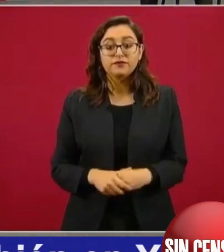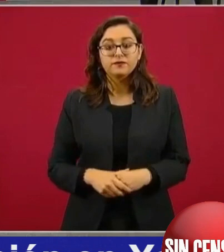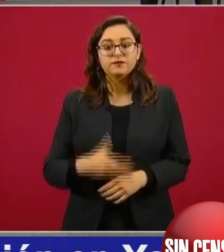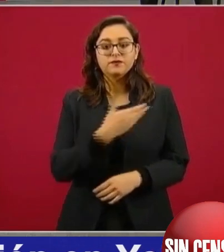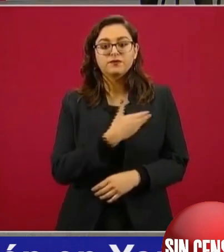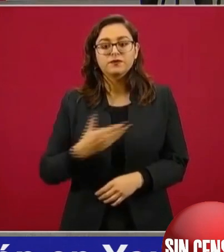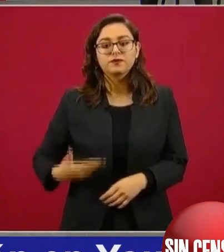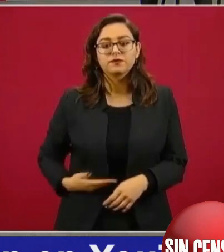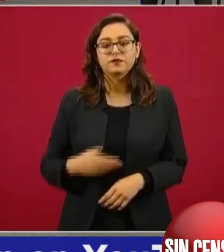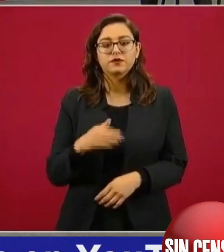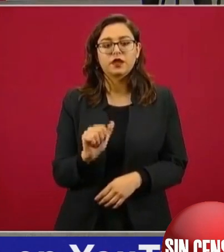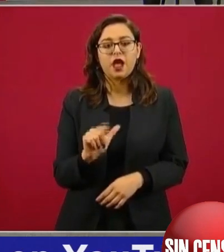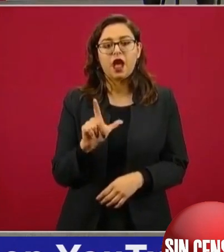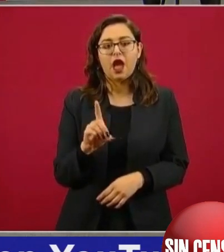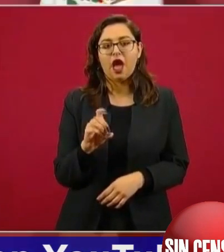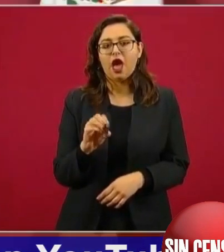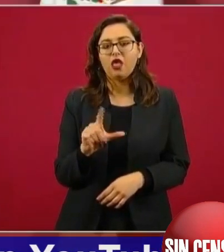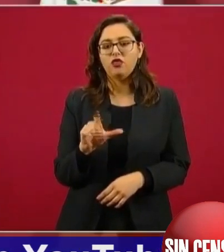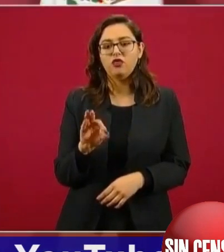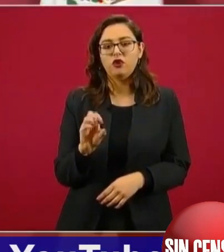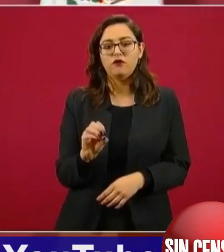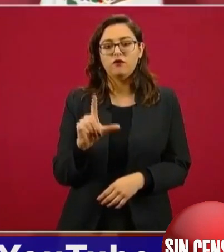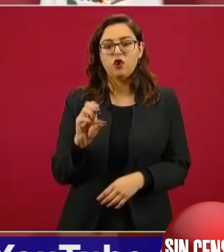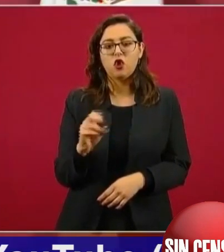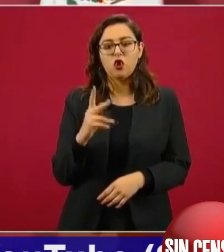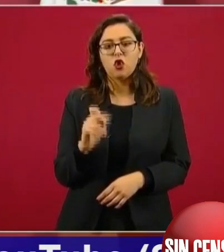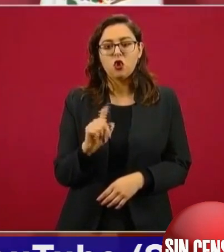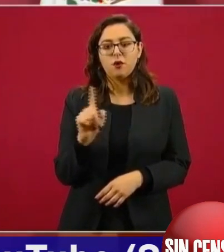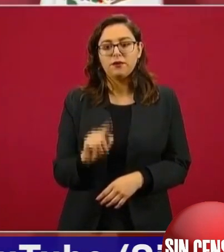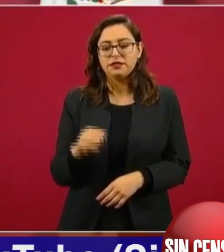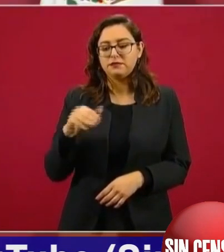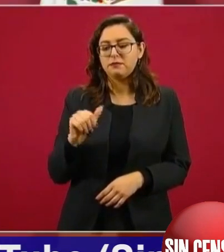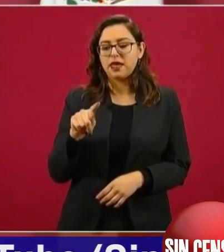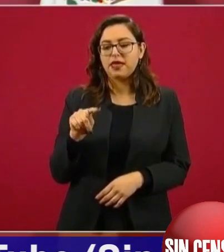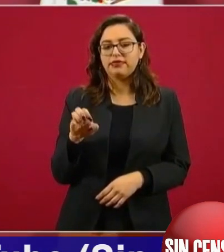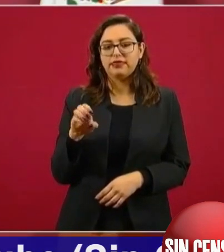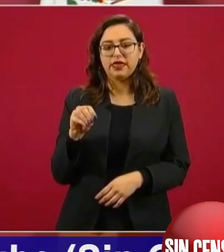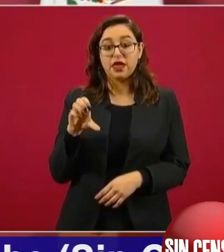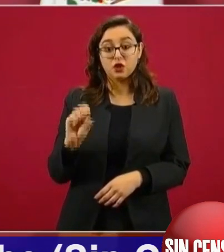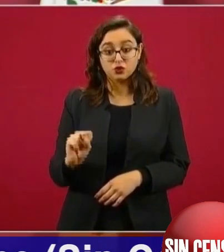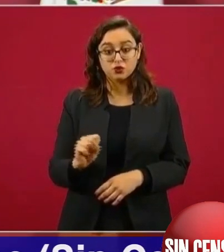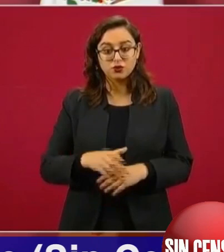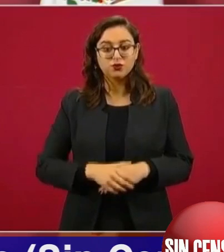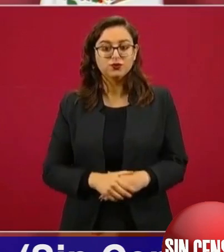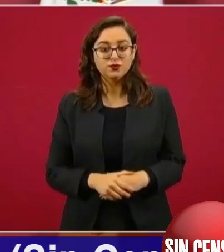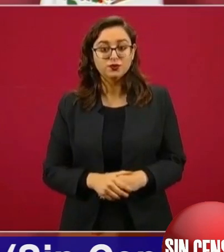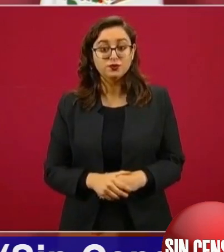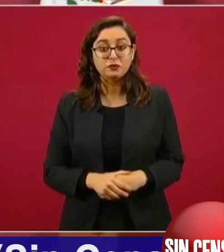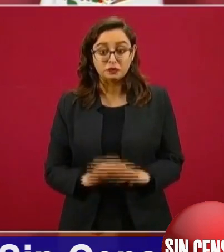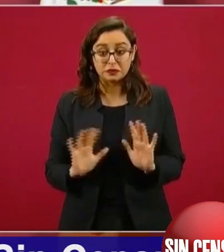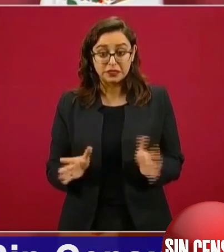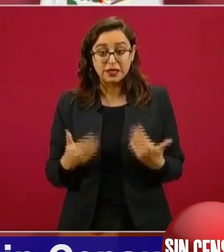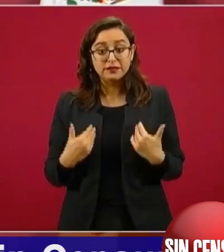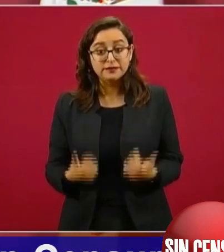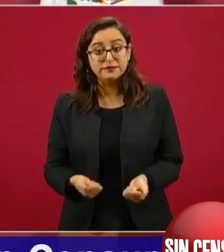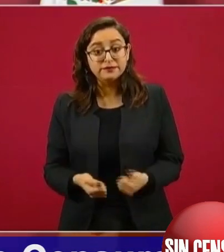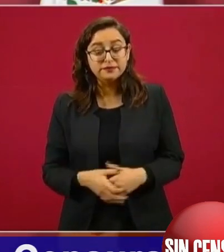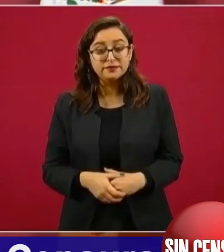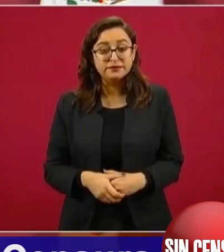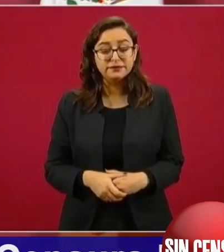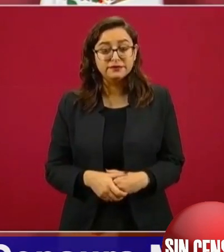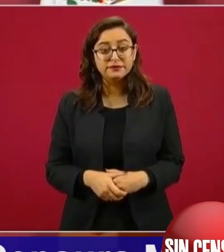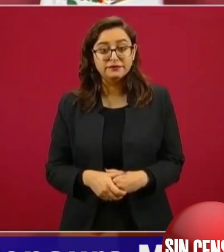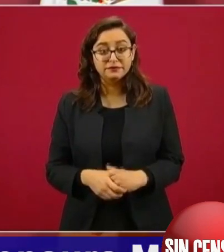Presidente Adolfo López Mateos. Esto ayuda para entender este